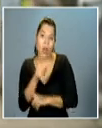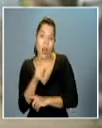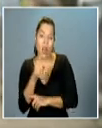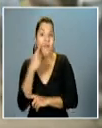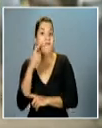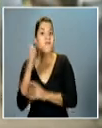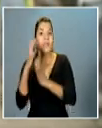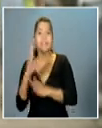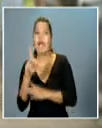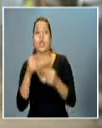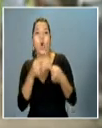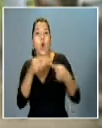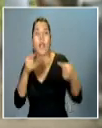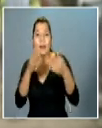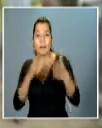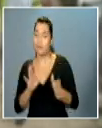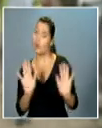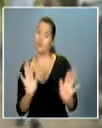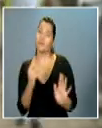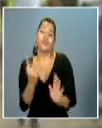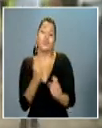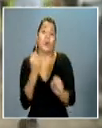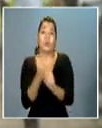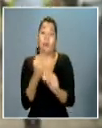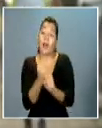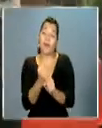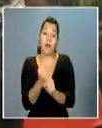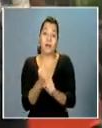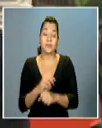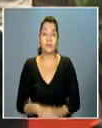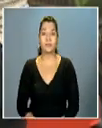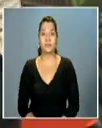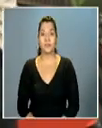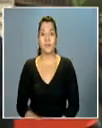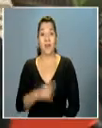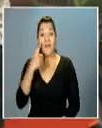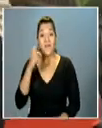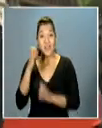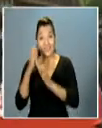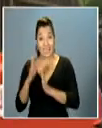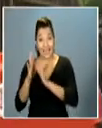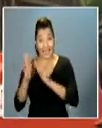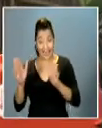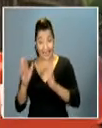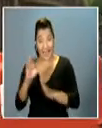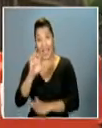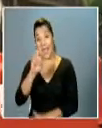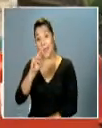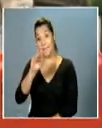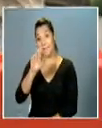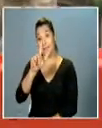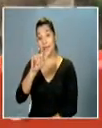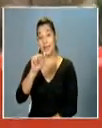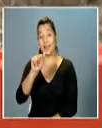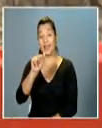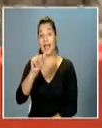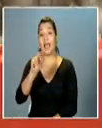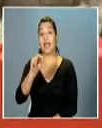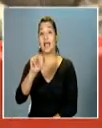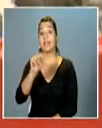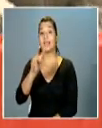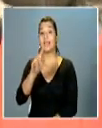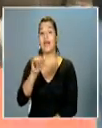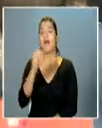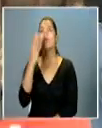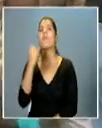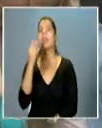enemigos de los delincuentes, simplemente hacen un trabajo, llevan casos. La fiscala general Emilia Navas aseguró que sea cual sea el motivo del